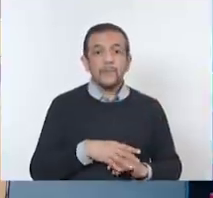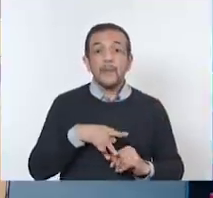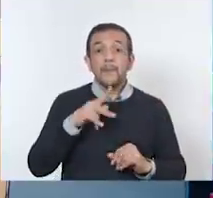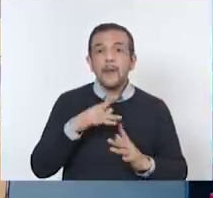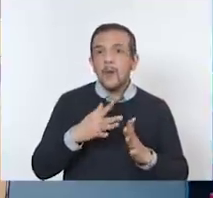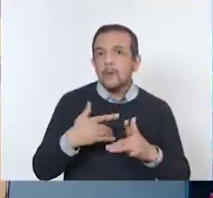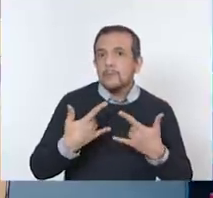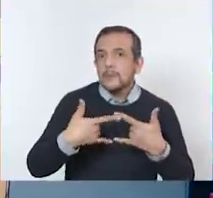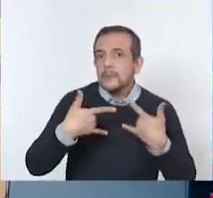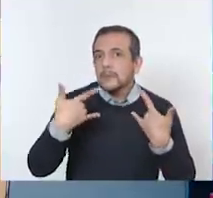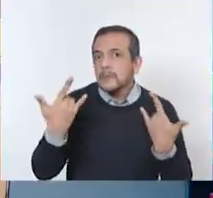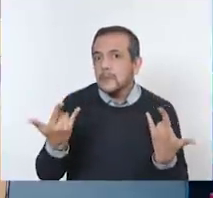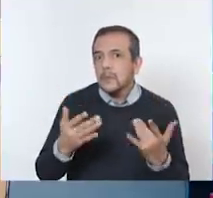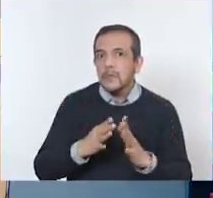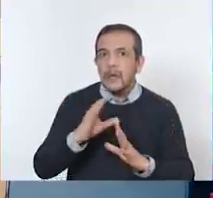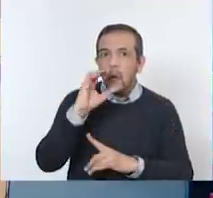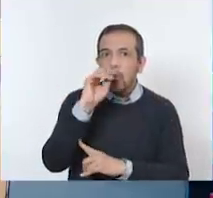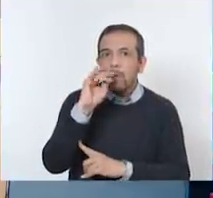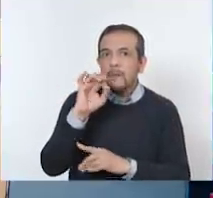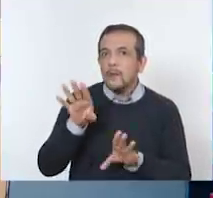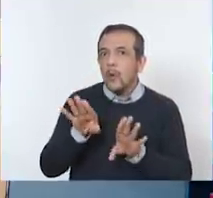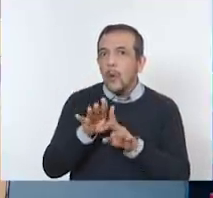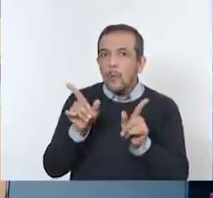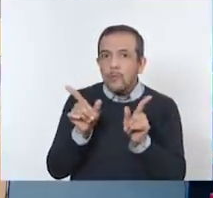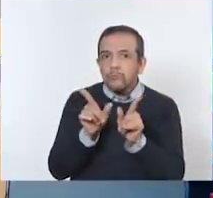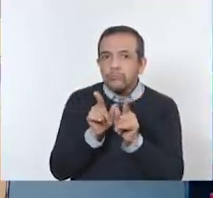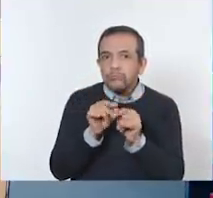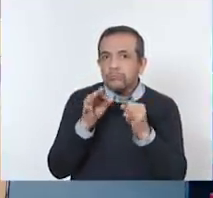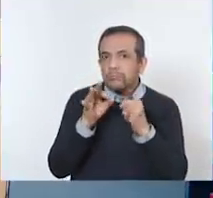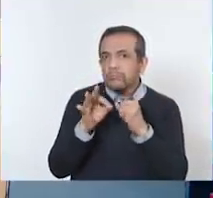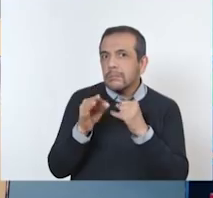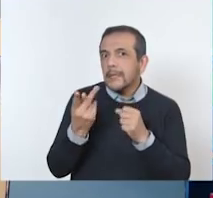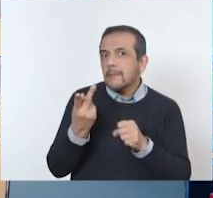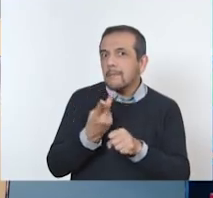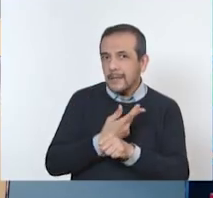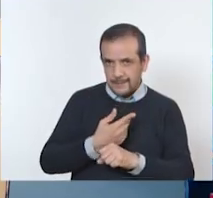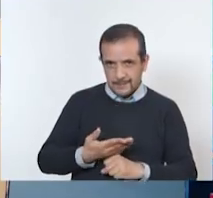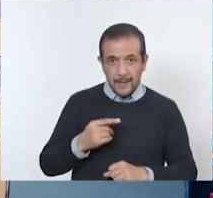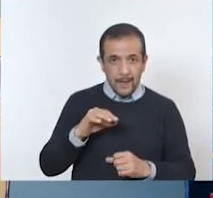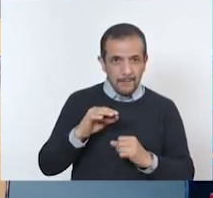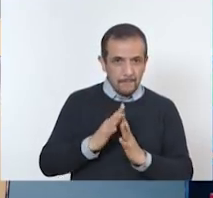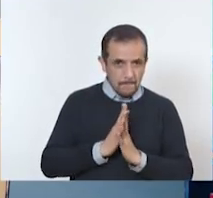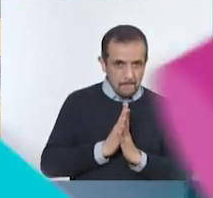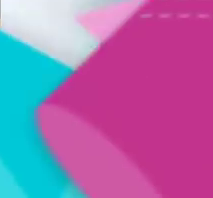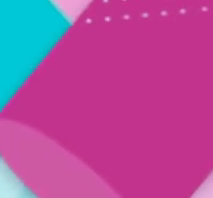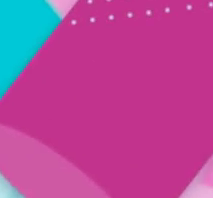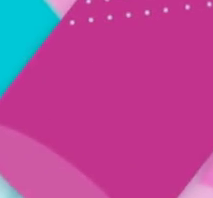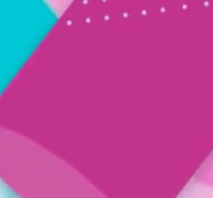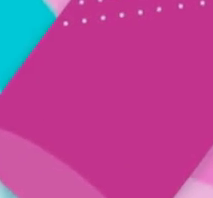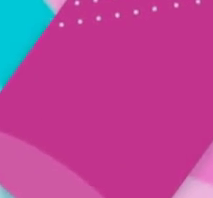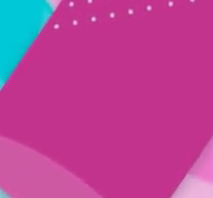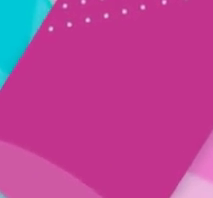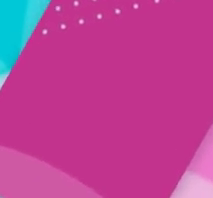ver cómo terminó la historia de Cupertino? Sí, sí, vamos a ver qué sucedió al final. ¡Vamos!